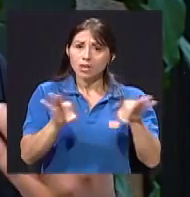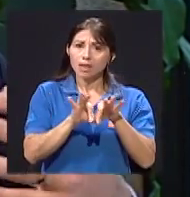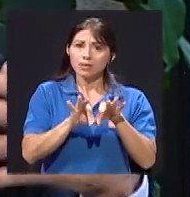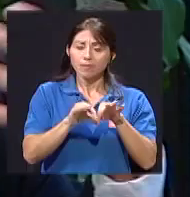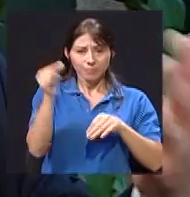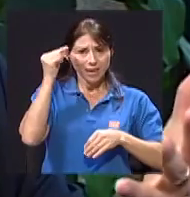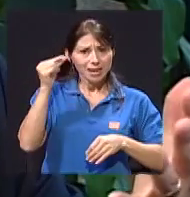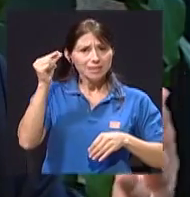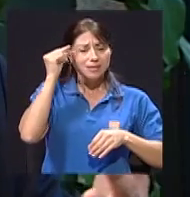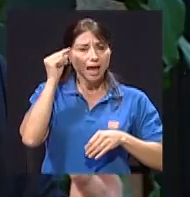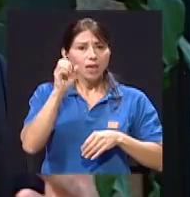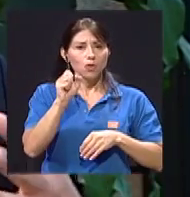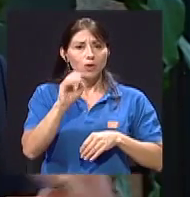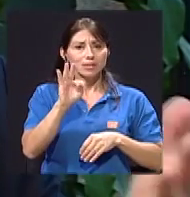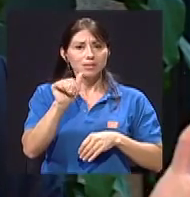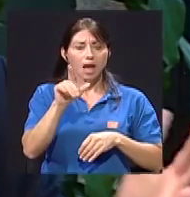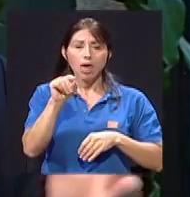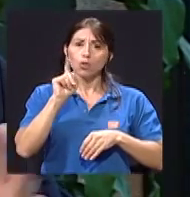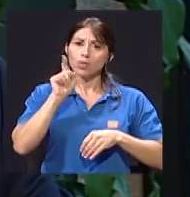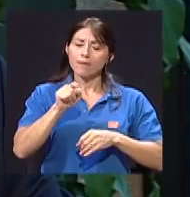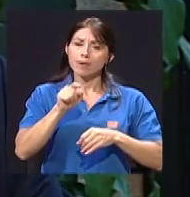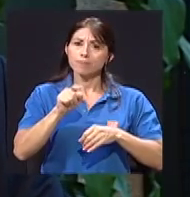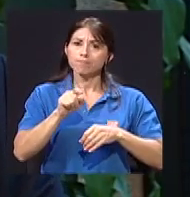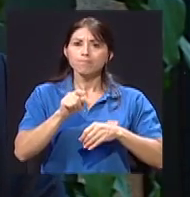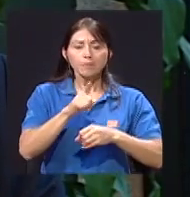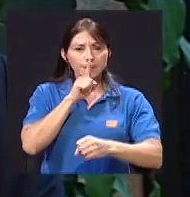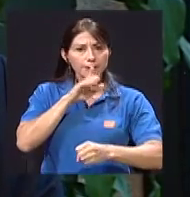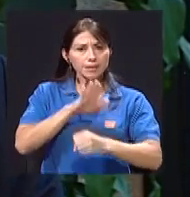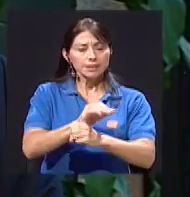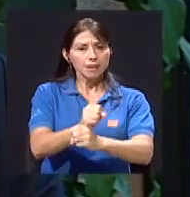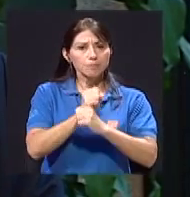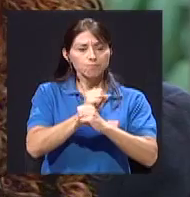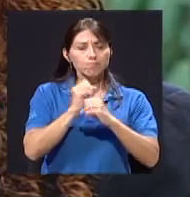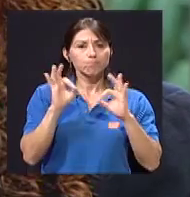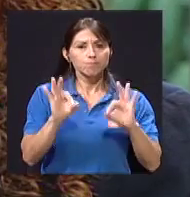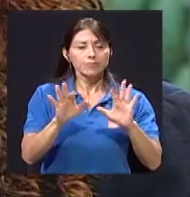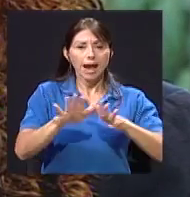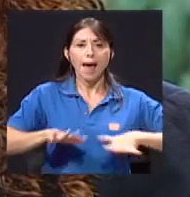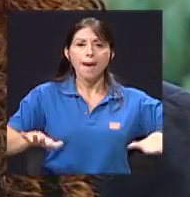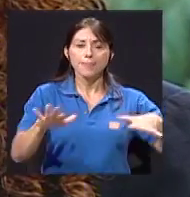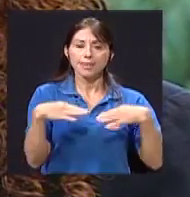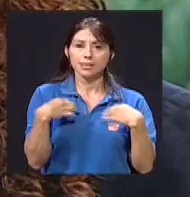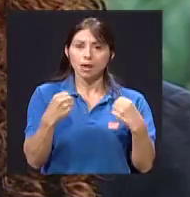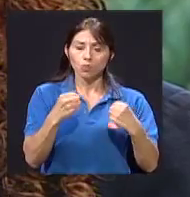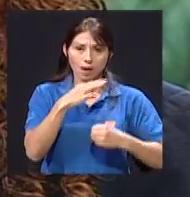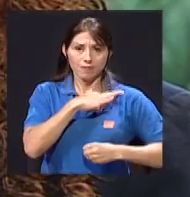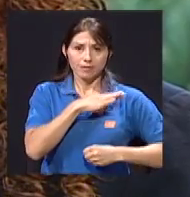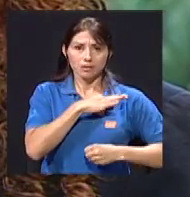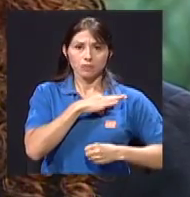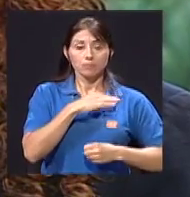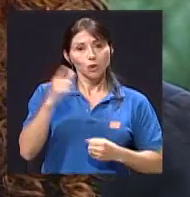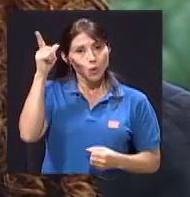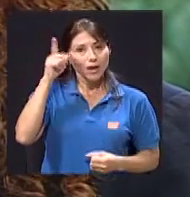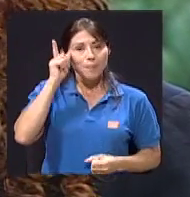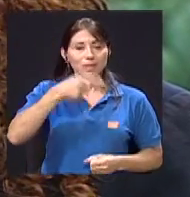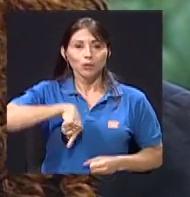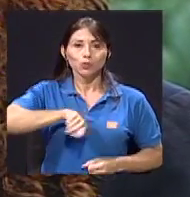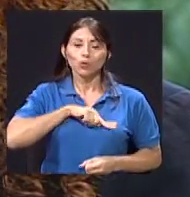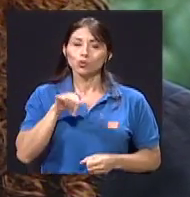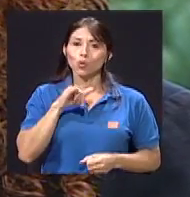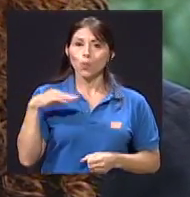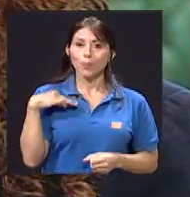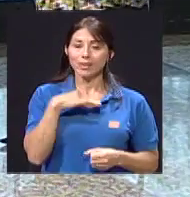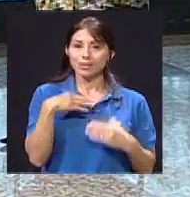del Estado permitir un ambiente saludable y claro. beneficioso a todas las poblaciones, y que lógicamente que nosotros como Ministerio de Salud, como